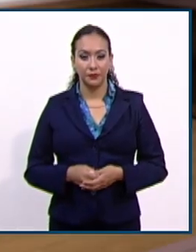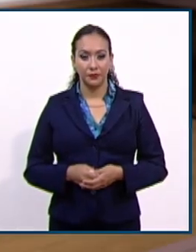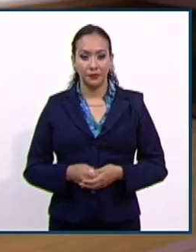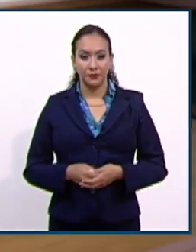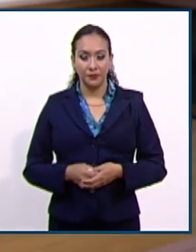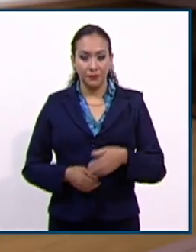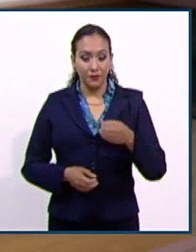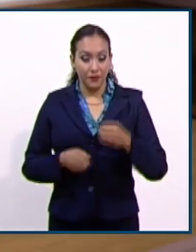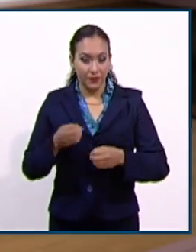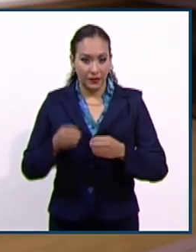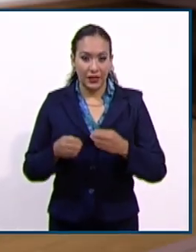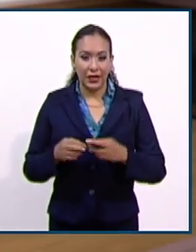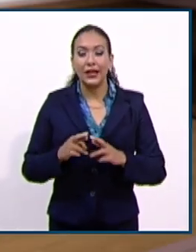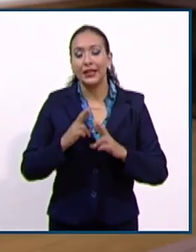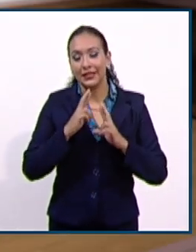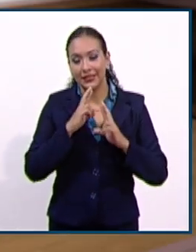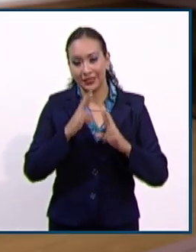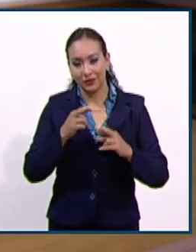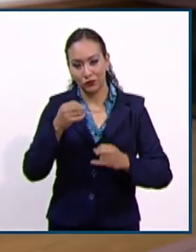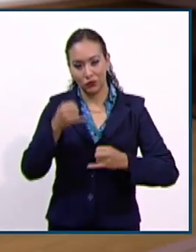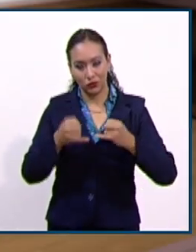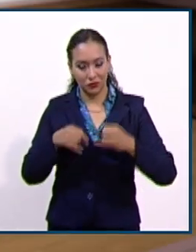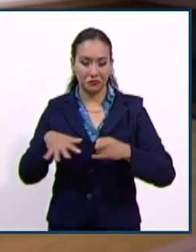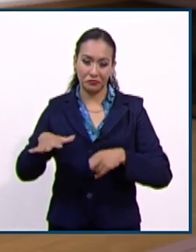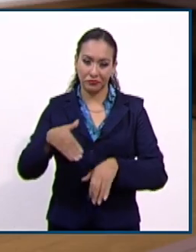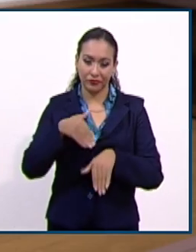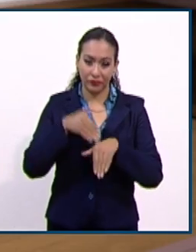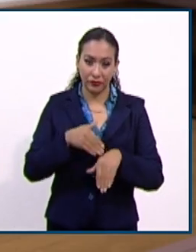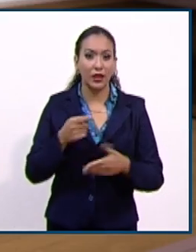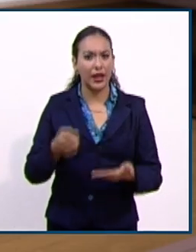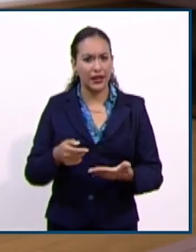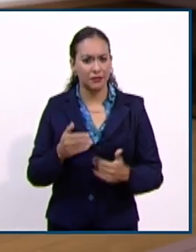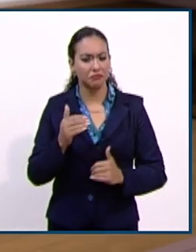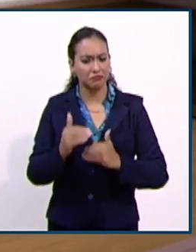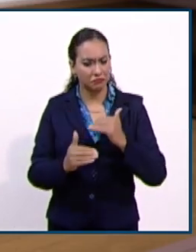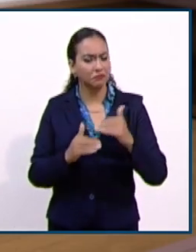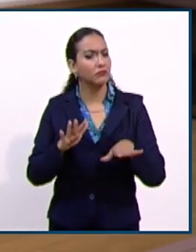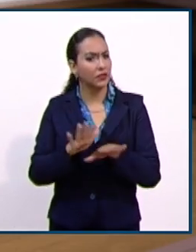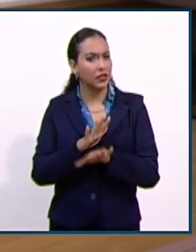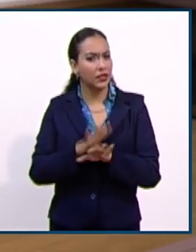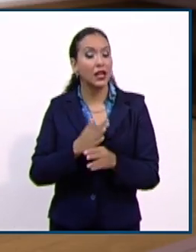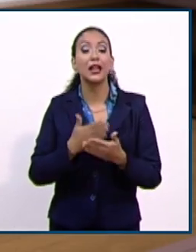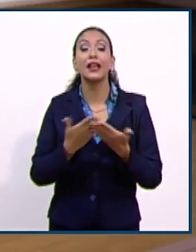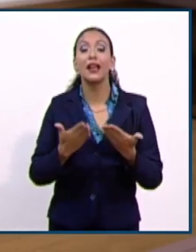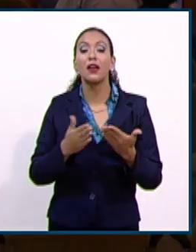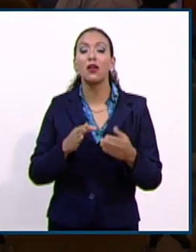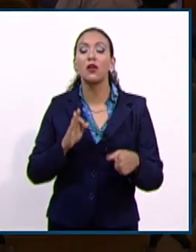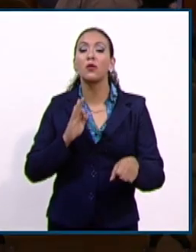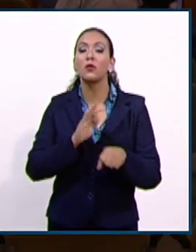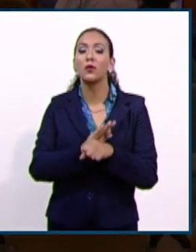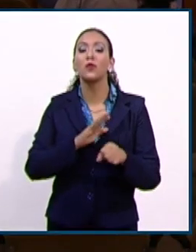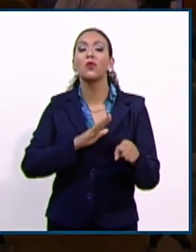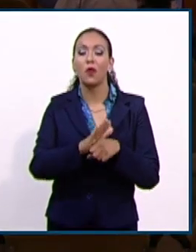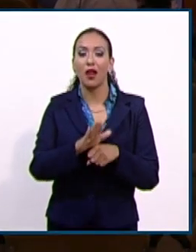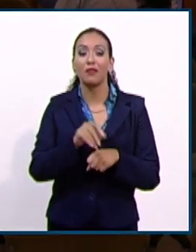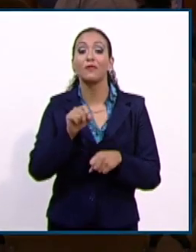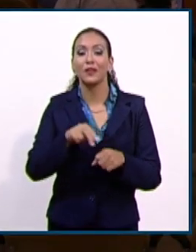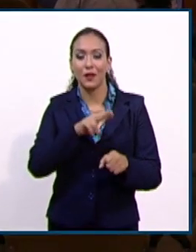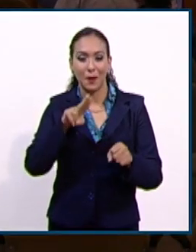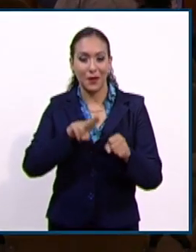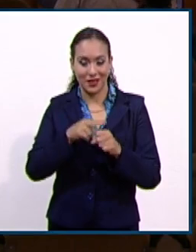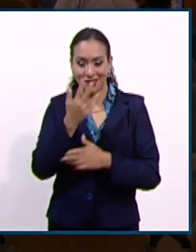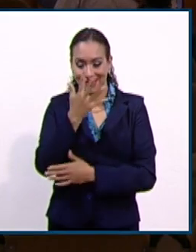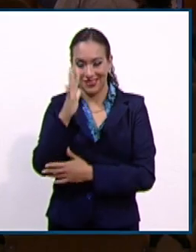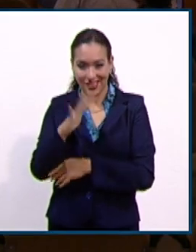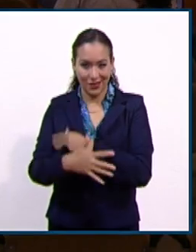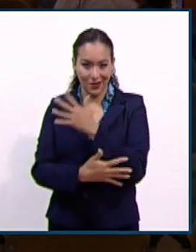La jurisprudencia de la Suprema Corte de Justicia de la Nación ha evolucionado y hoy se centra en la protección de la naturaleza por su valor intrínseco,